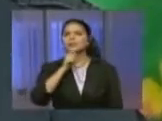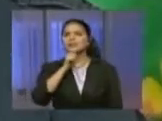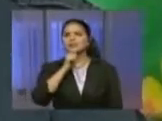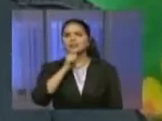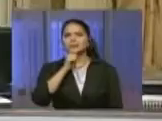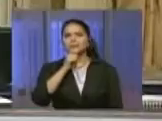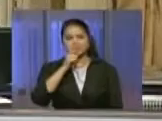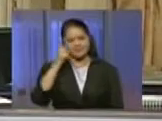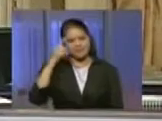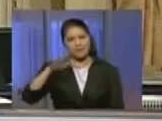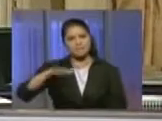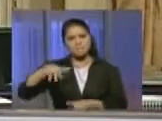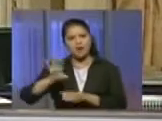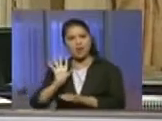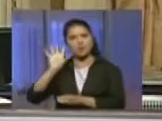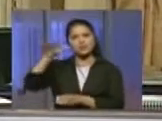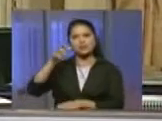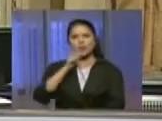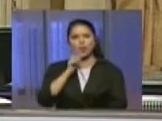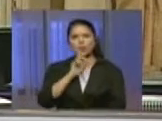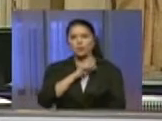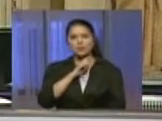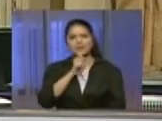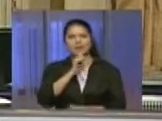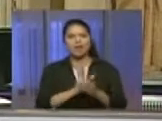el baloncesto